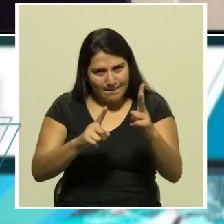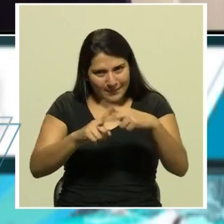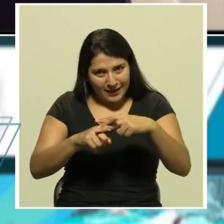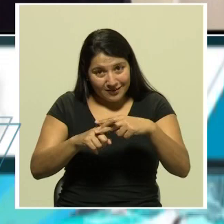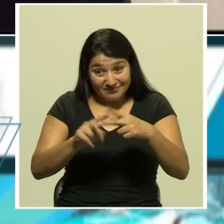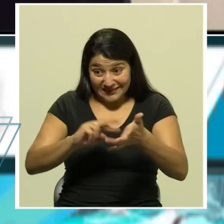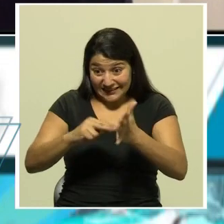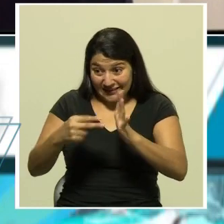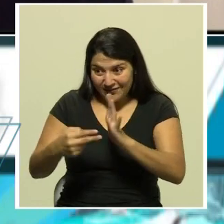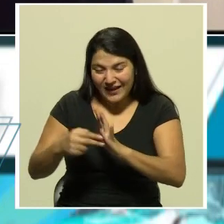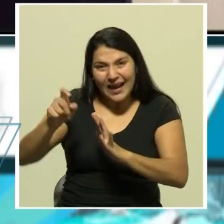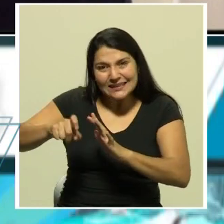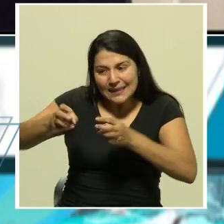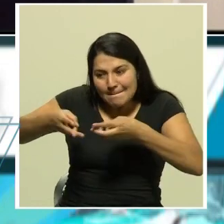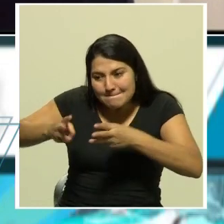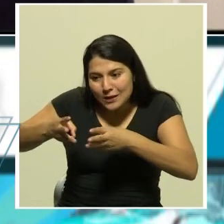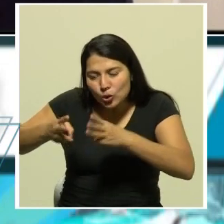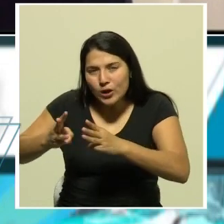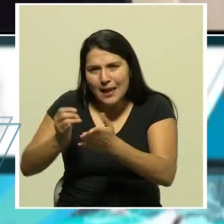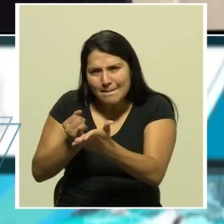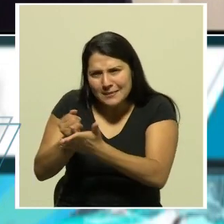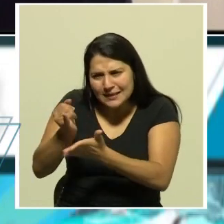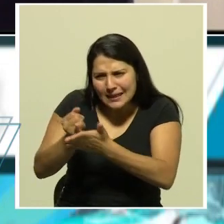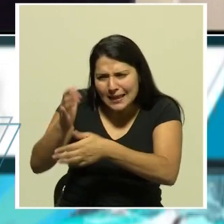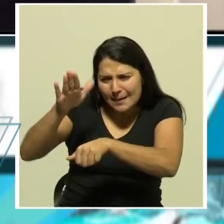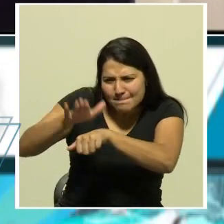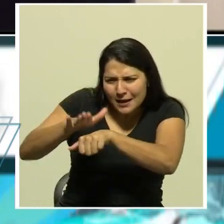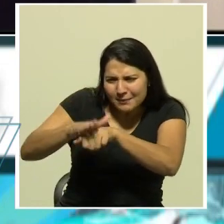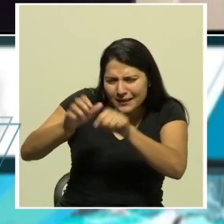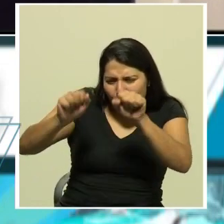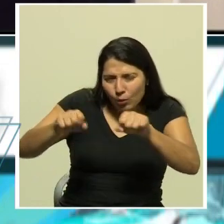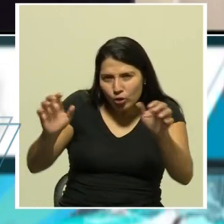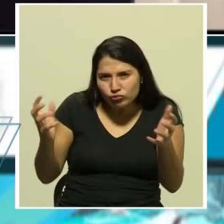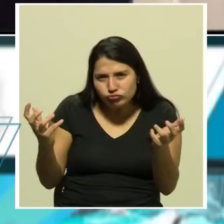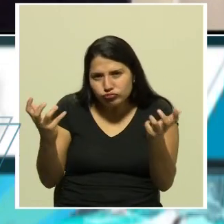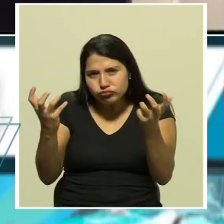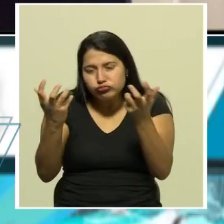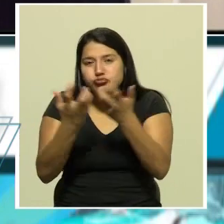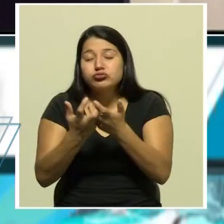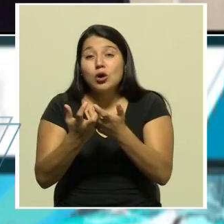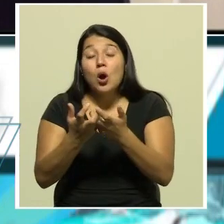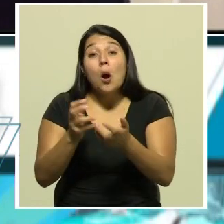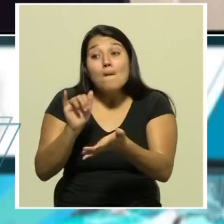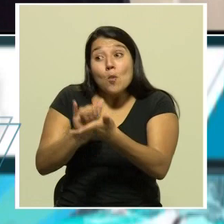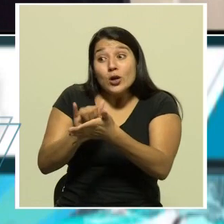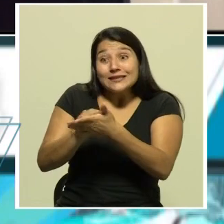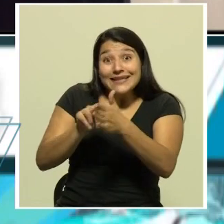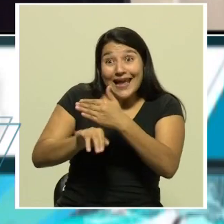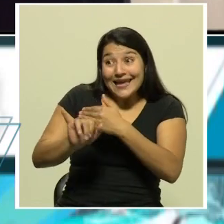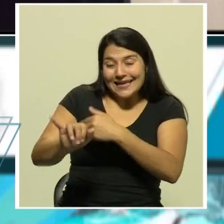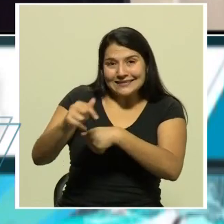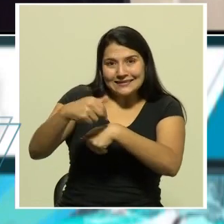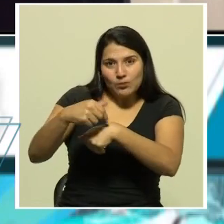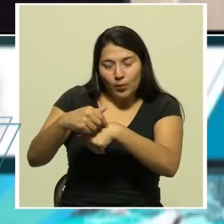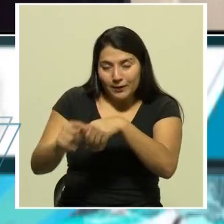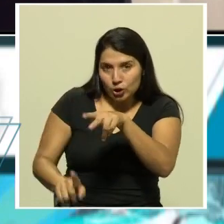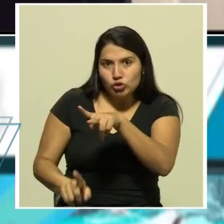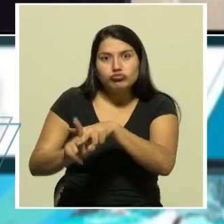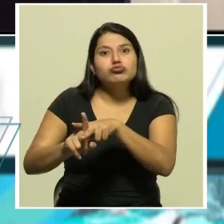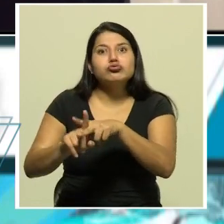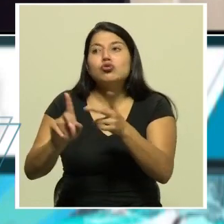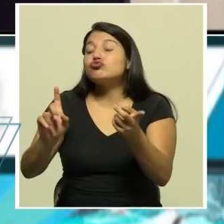de investigación que permitan hacer una aproximación adecuada. Y por eso se da en ese momento lo que nosotros denominamos como la